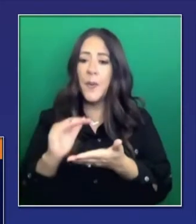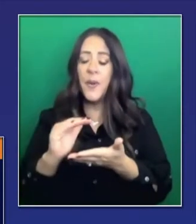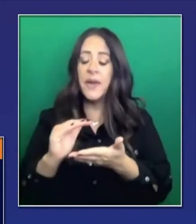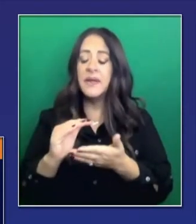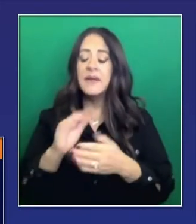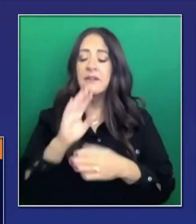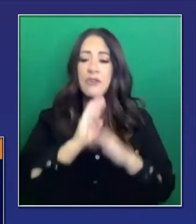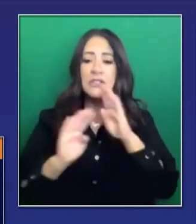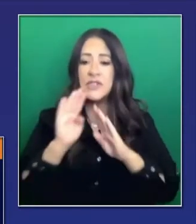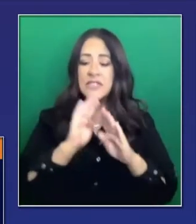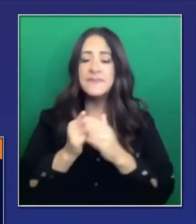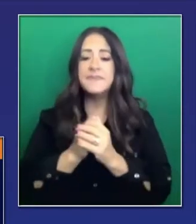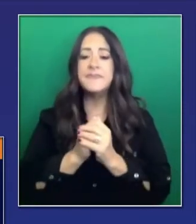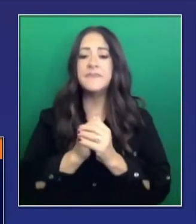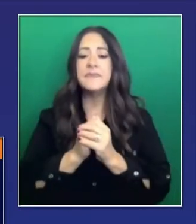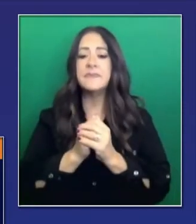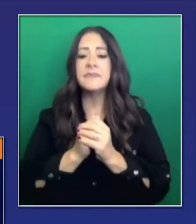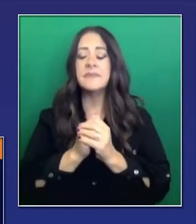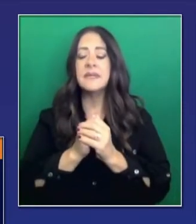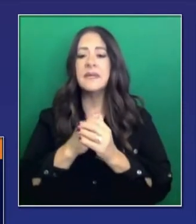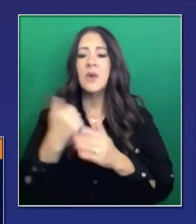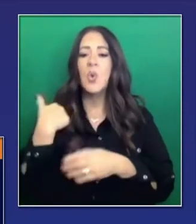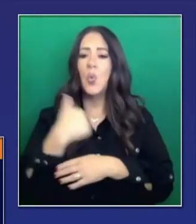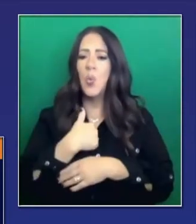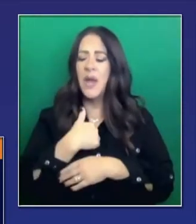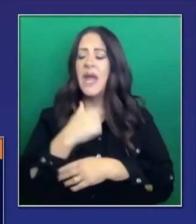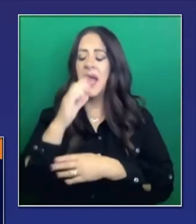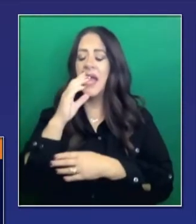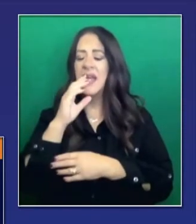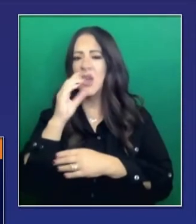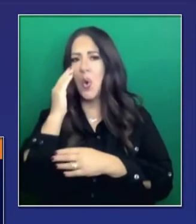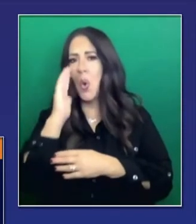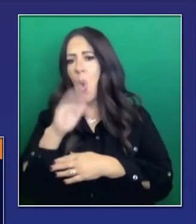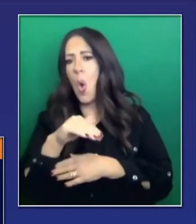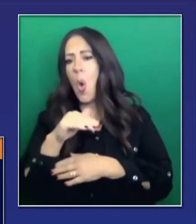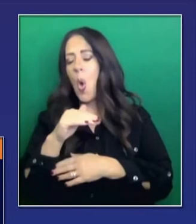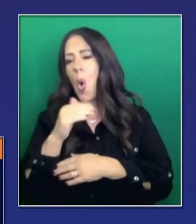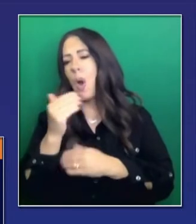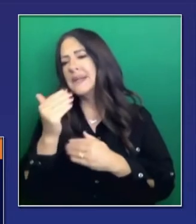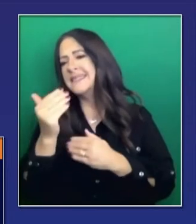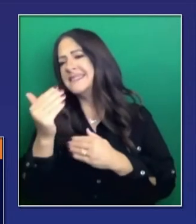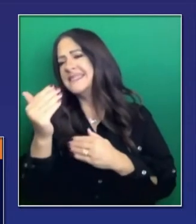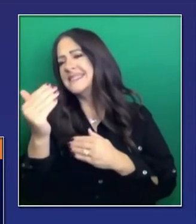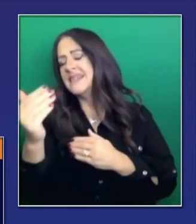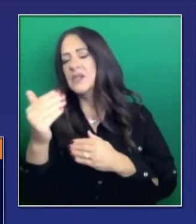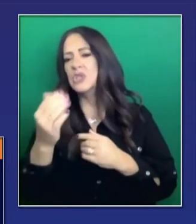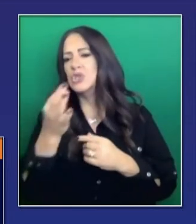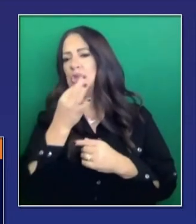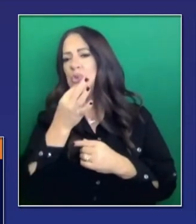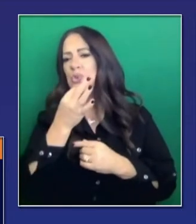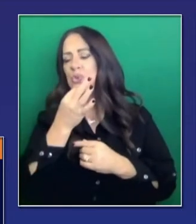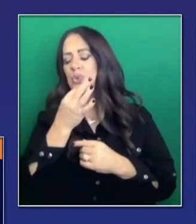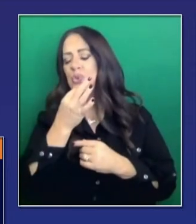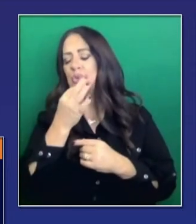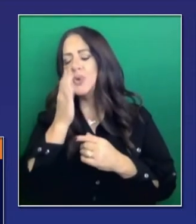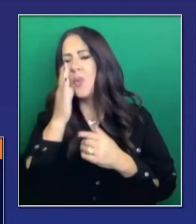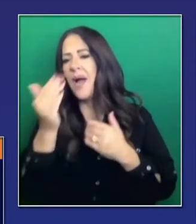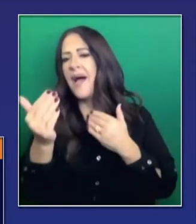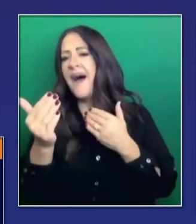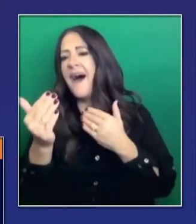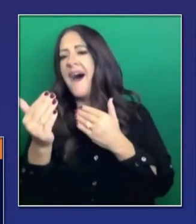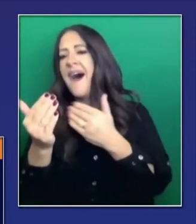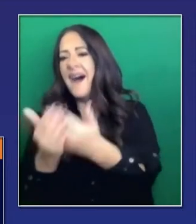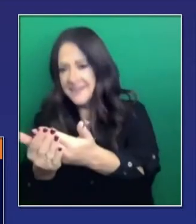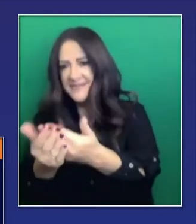claridad y estabilidad, tratando de anticipar lo necesario, vemos la luz al final del túnel. Estamos confiados en nuestra